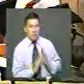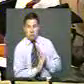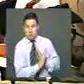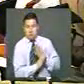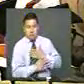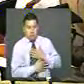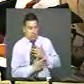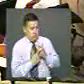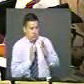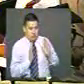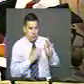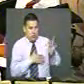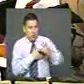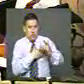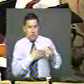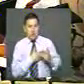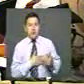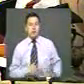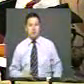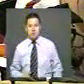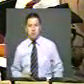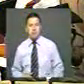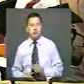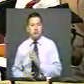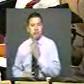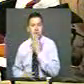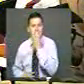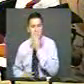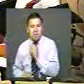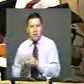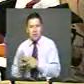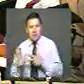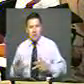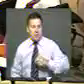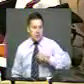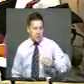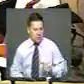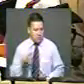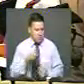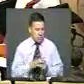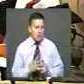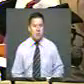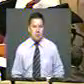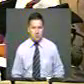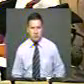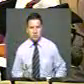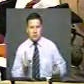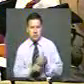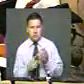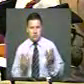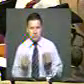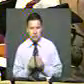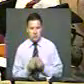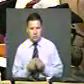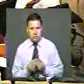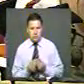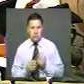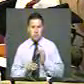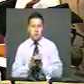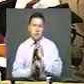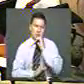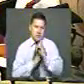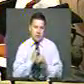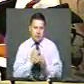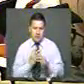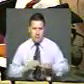La igualdad es valor constitucional, derecho fundamental, y se encuentra estipulada en los instrumentos internacionales